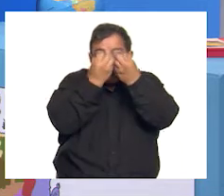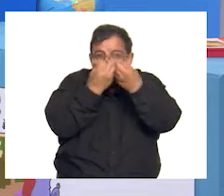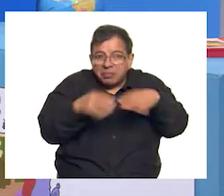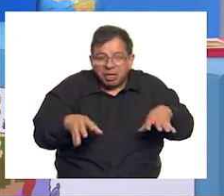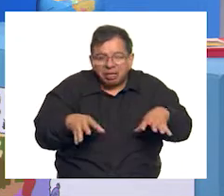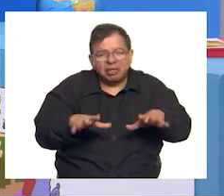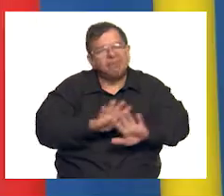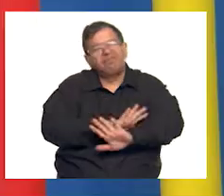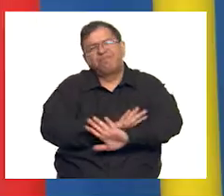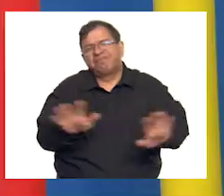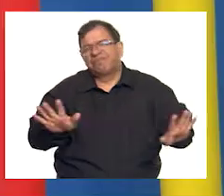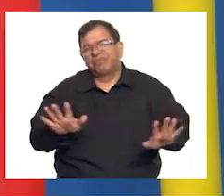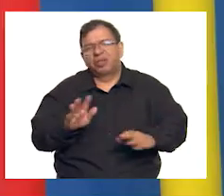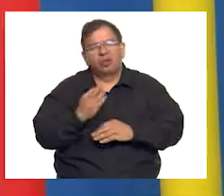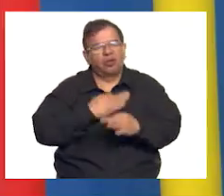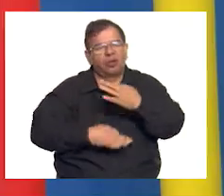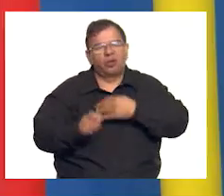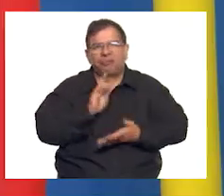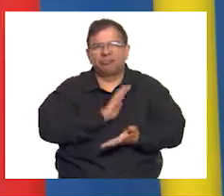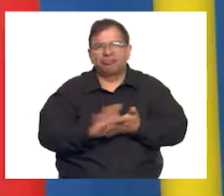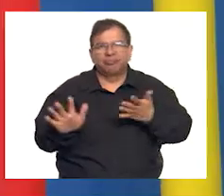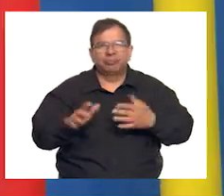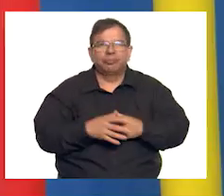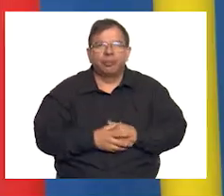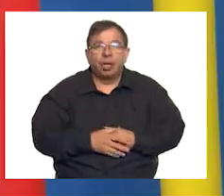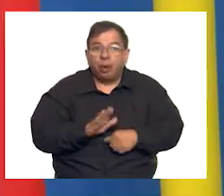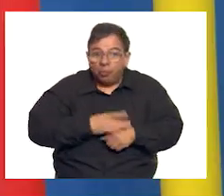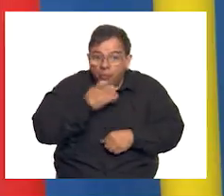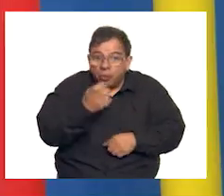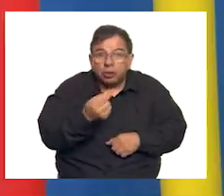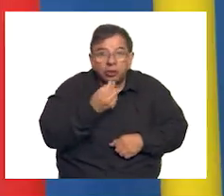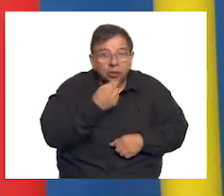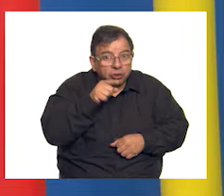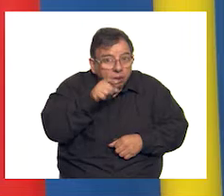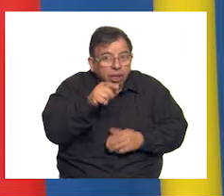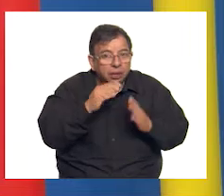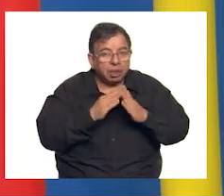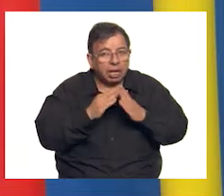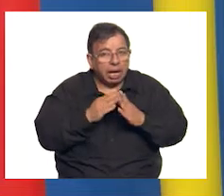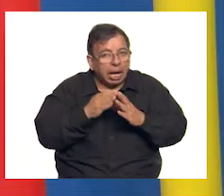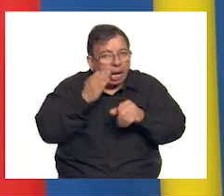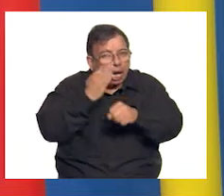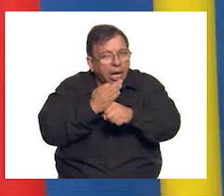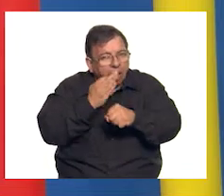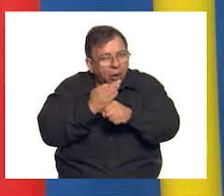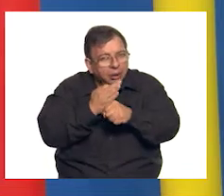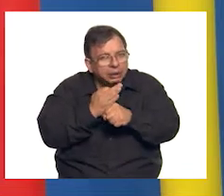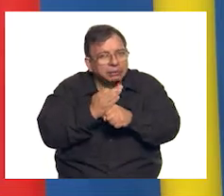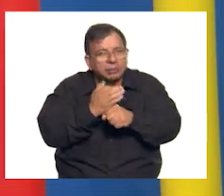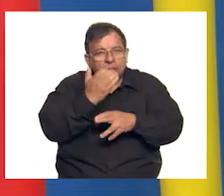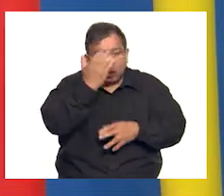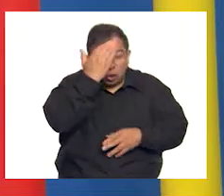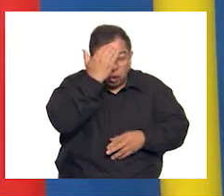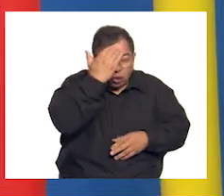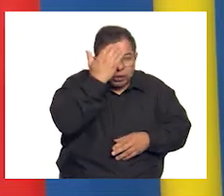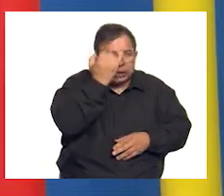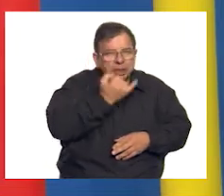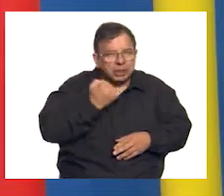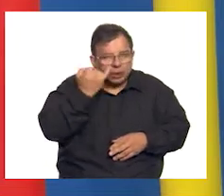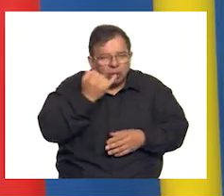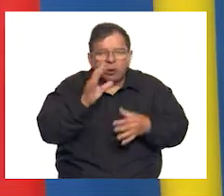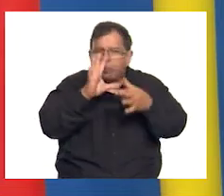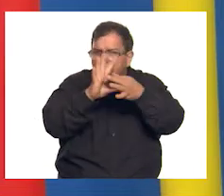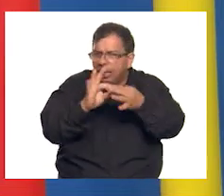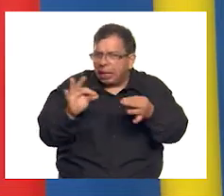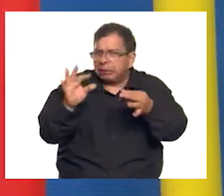todo. Es verdad, Gaby. Por eso, niñas y niños en casa, ahora más que nunca, pues hay que conocerlas, hablar sobre